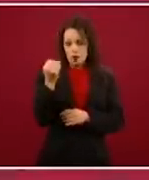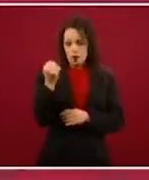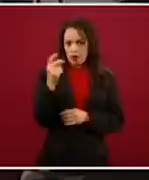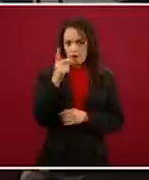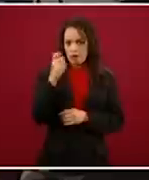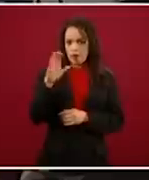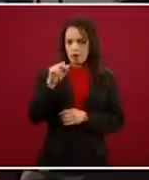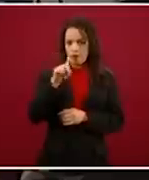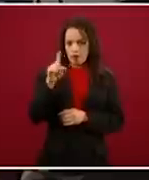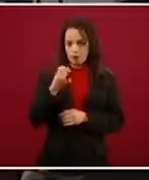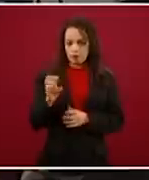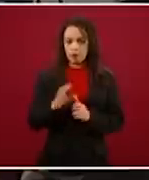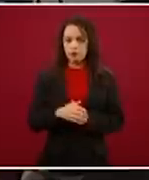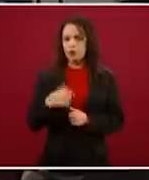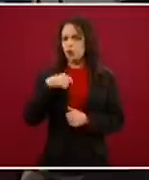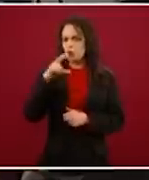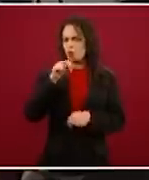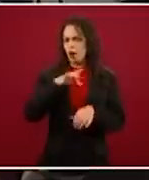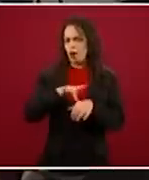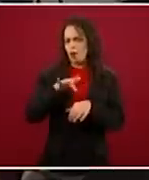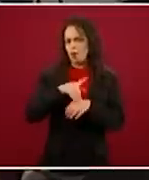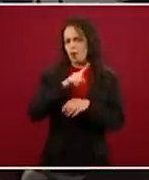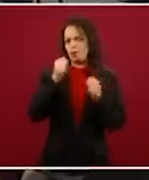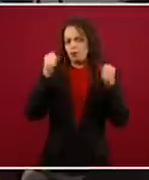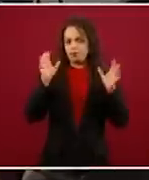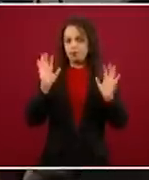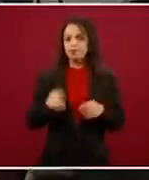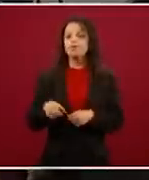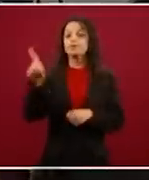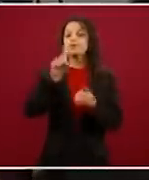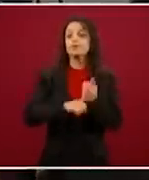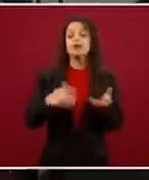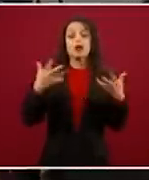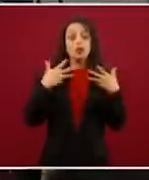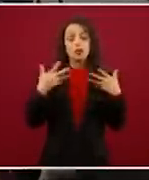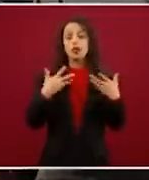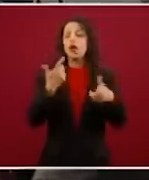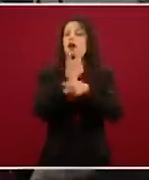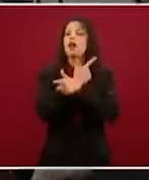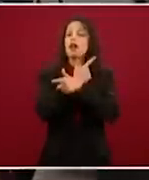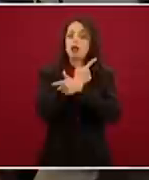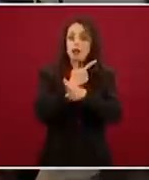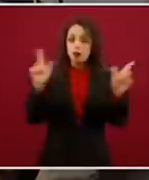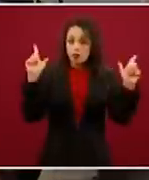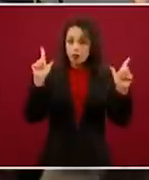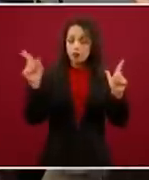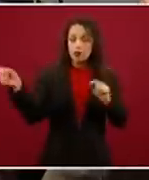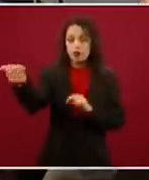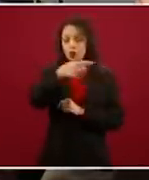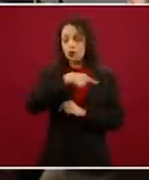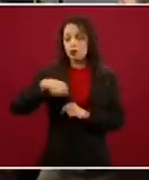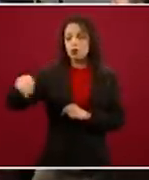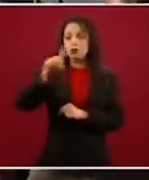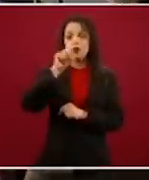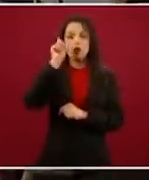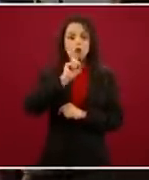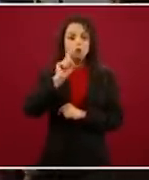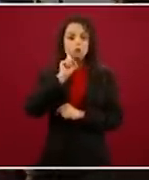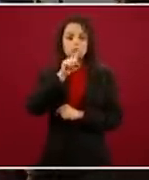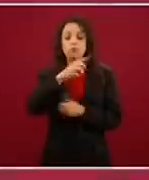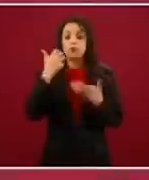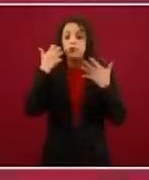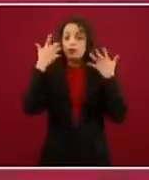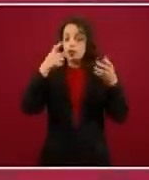la actividad, me dice, por hay favor. La libertad, eso aquí lo expresé, para que las mujeres que deseen